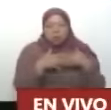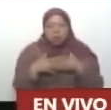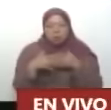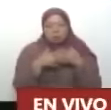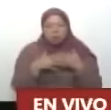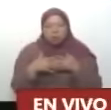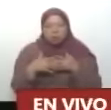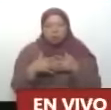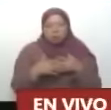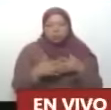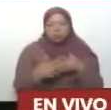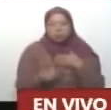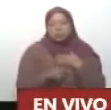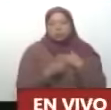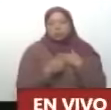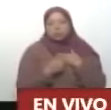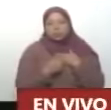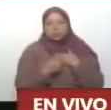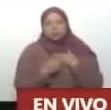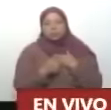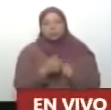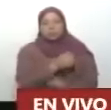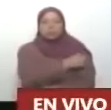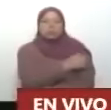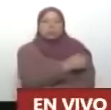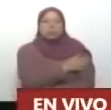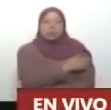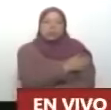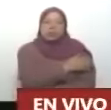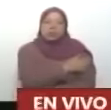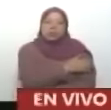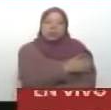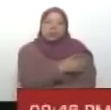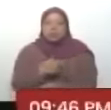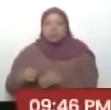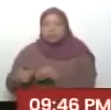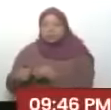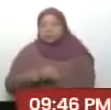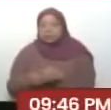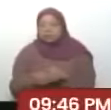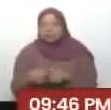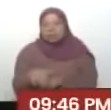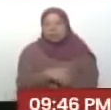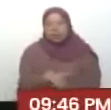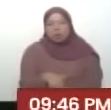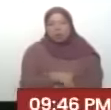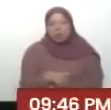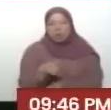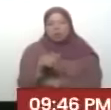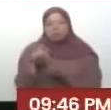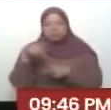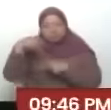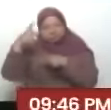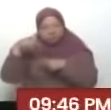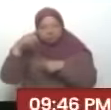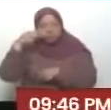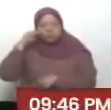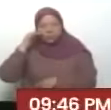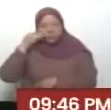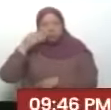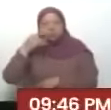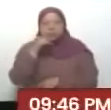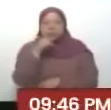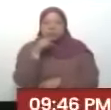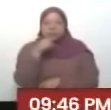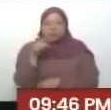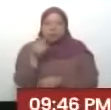fascismo, los fascistas de ultraderecha lo persiguieron en las calles, en las redes, lo